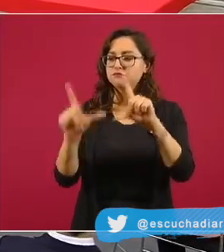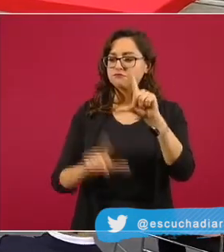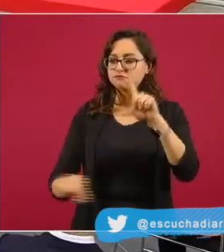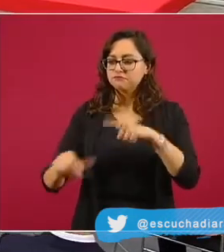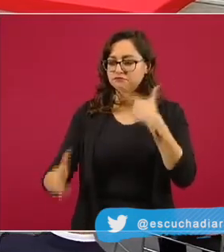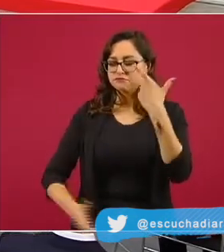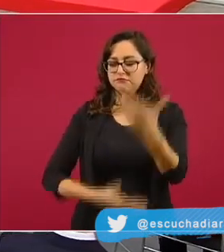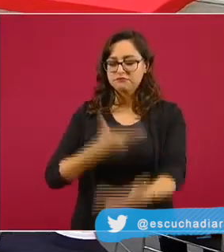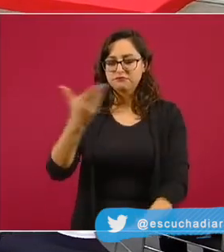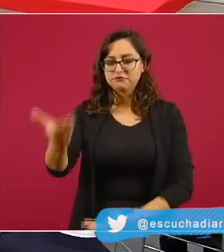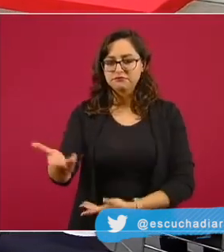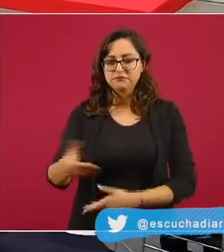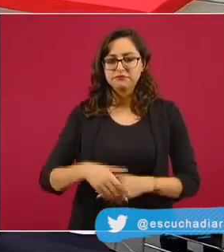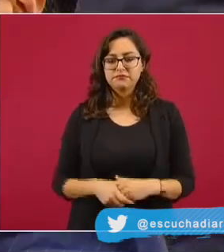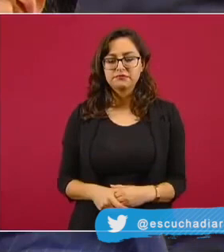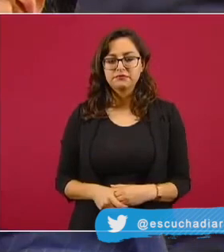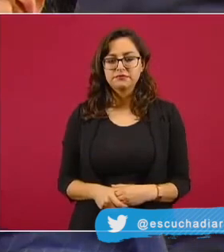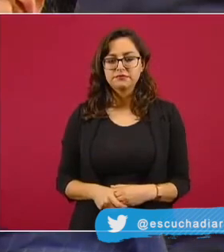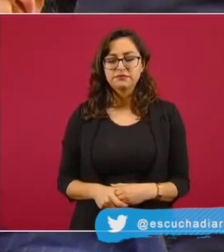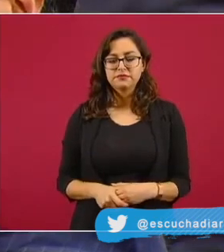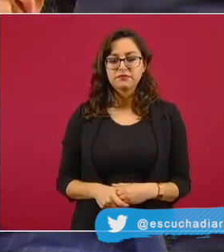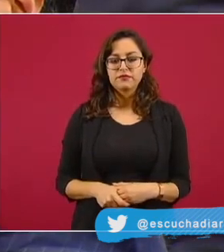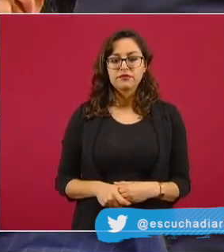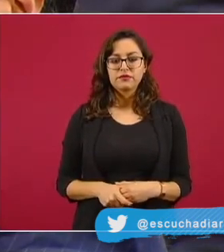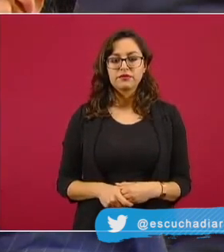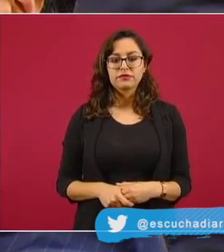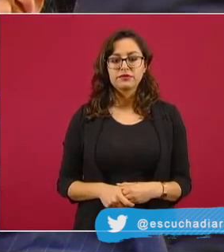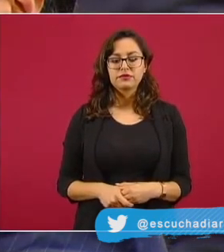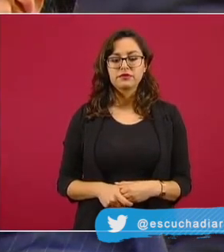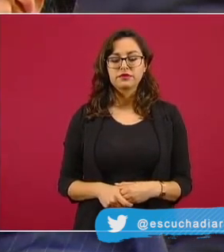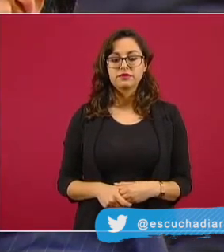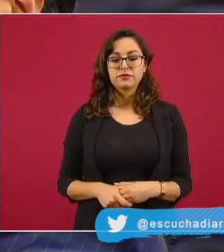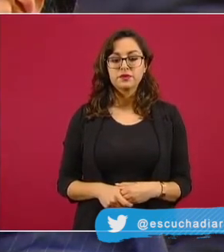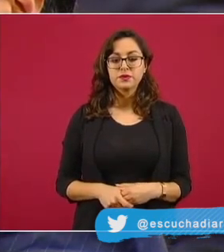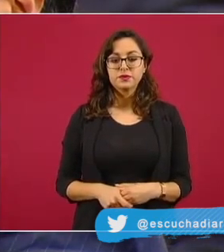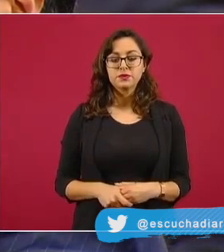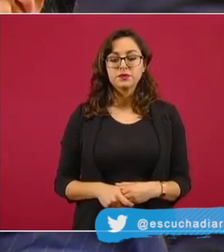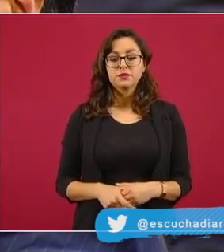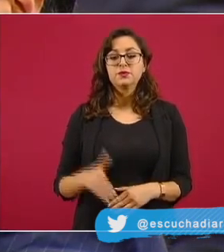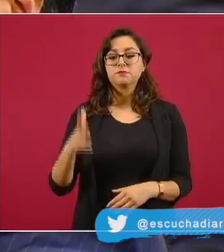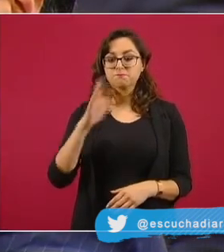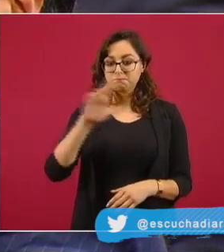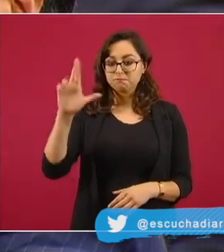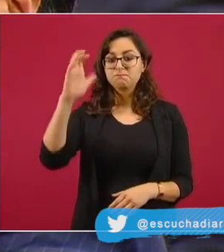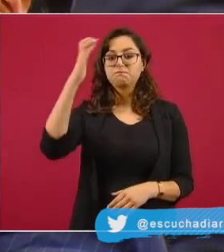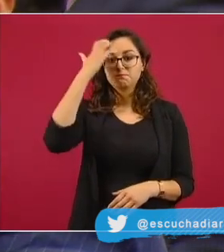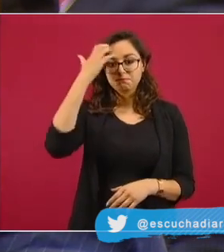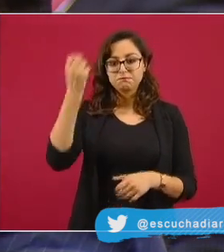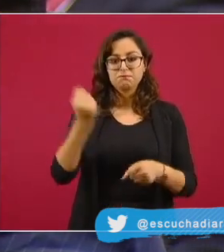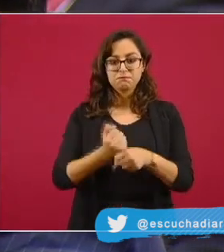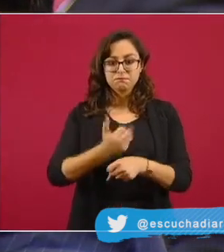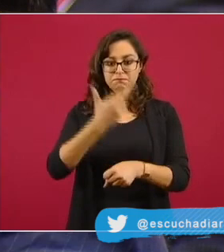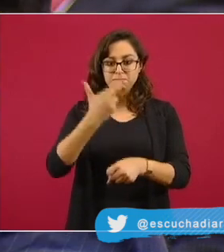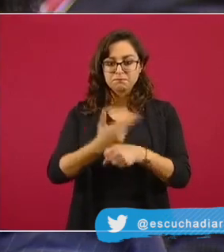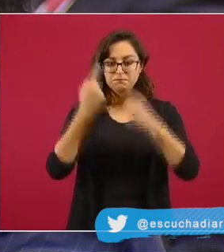servicio a México. Mi reconocimiento en particular al secretario de Marina,